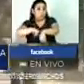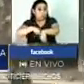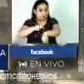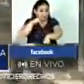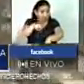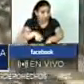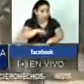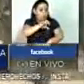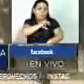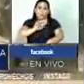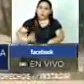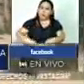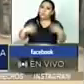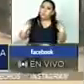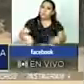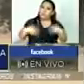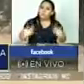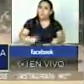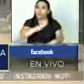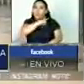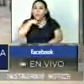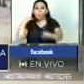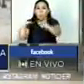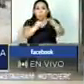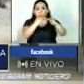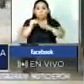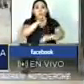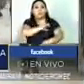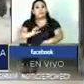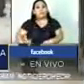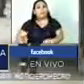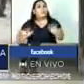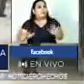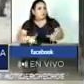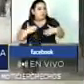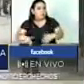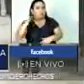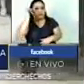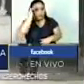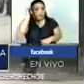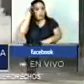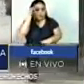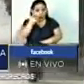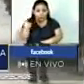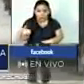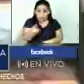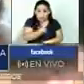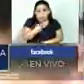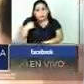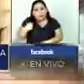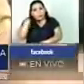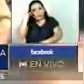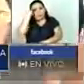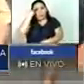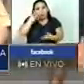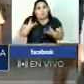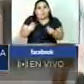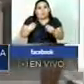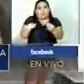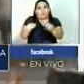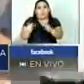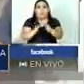experimentó un aumento de homicidios a nivel nacional. Esta situación, como era de esperarse, también ha ocasionado temor en los